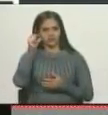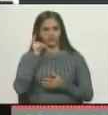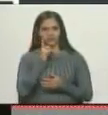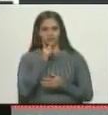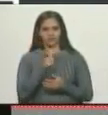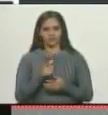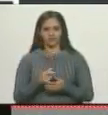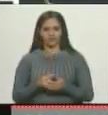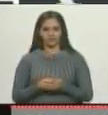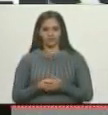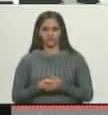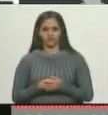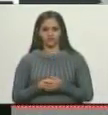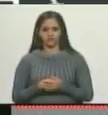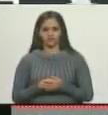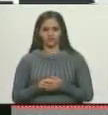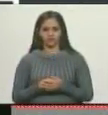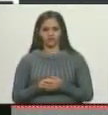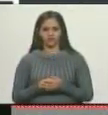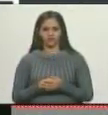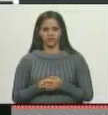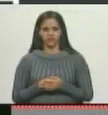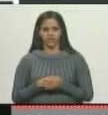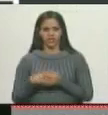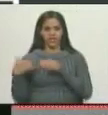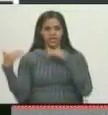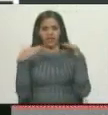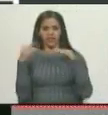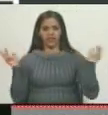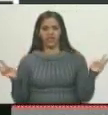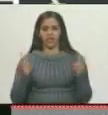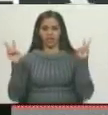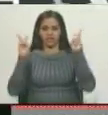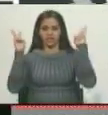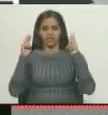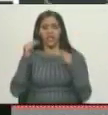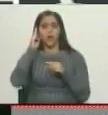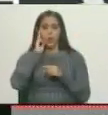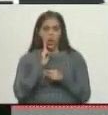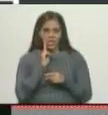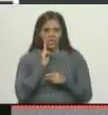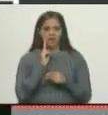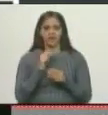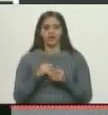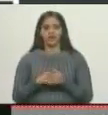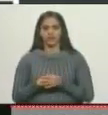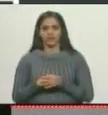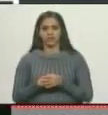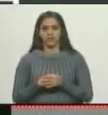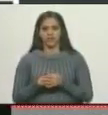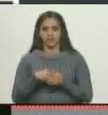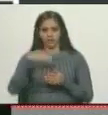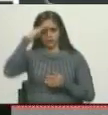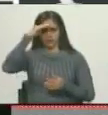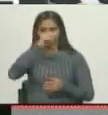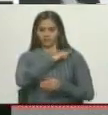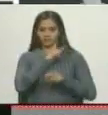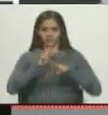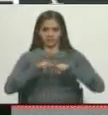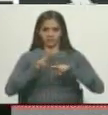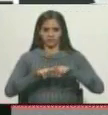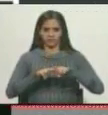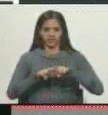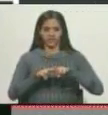de la batalla y la victoria de Boyacá, la victoria de Bolívar, de Anzoátegui, de José Rondón, se